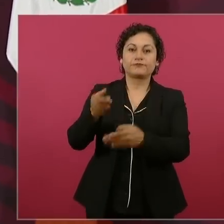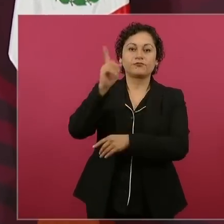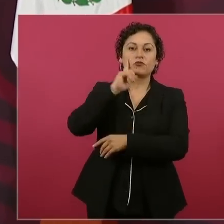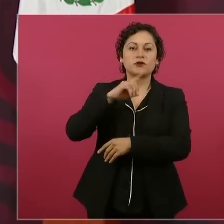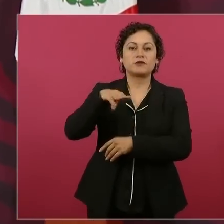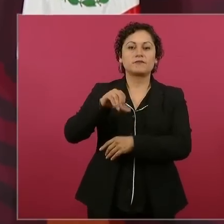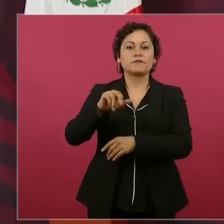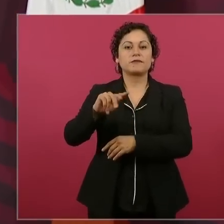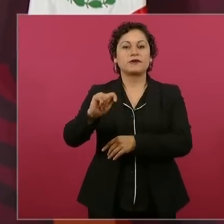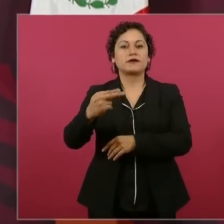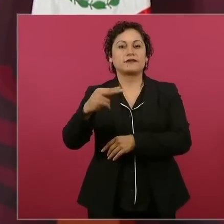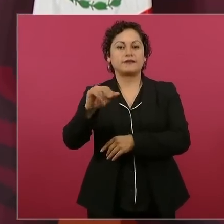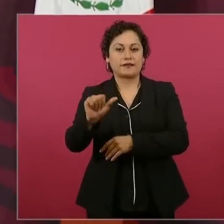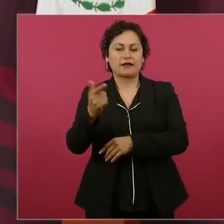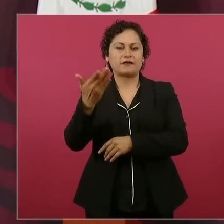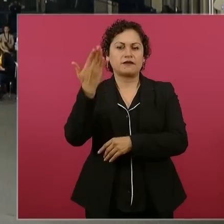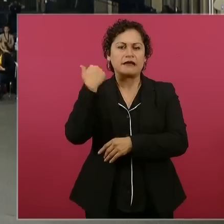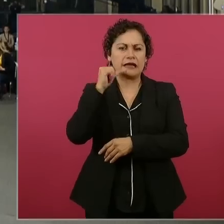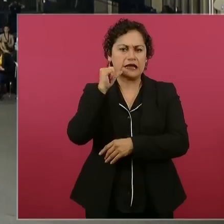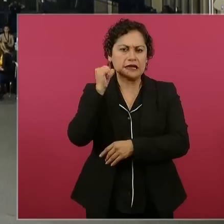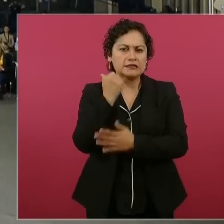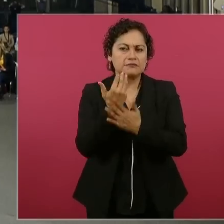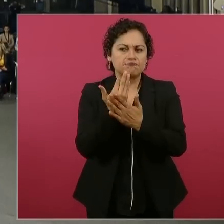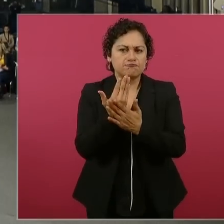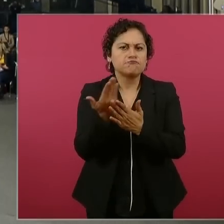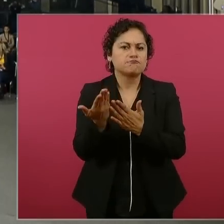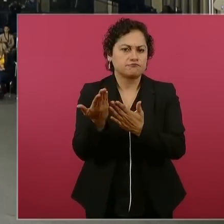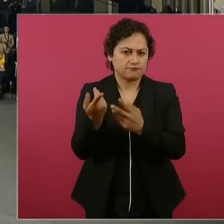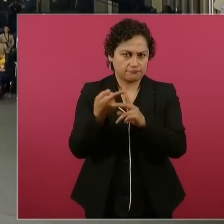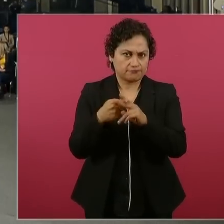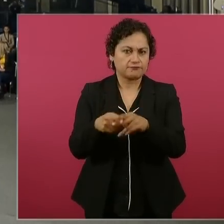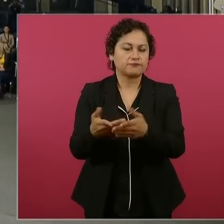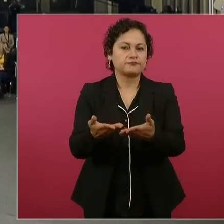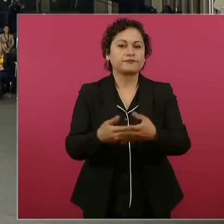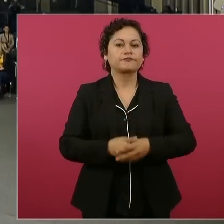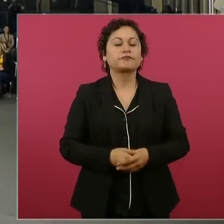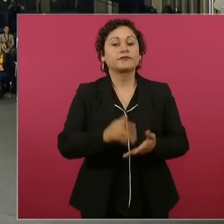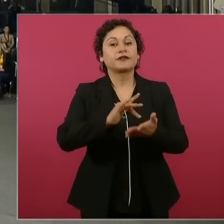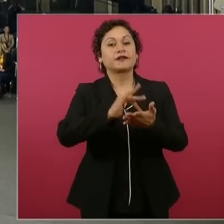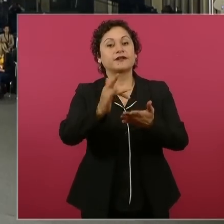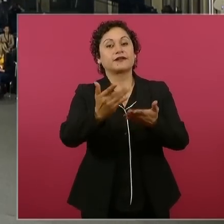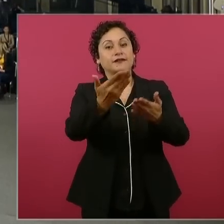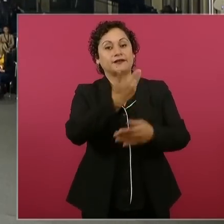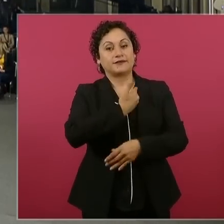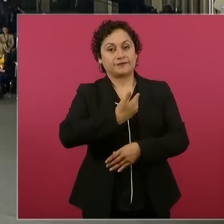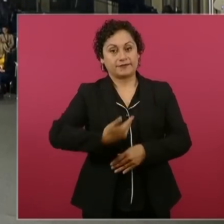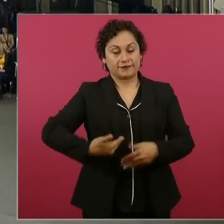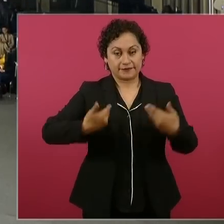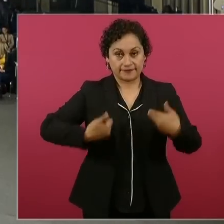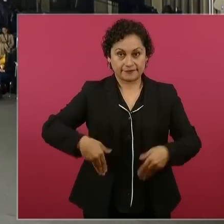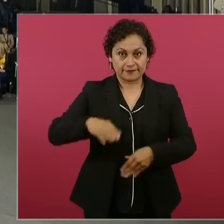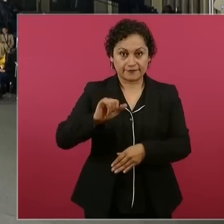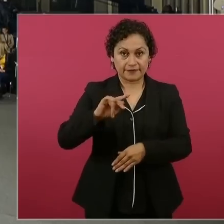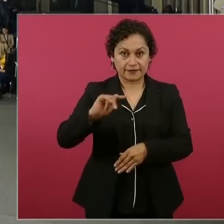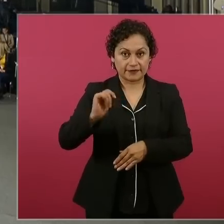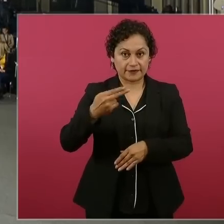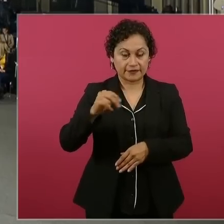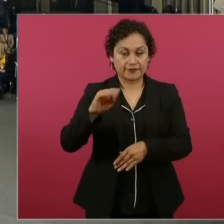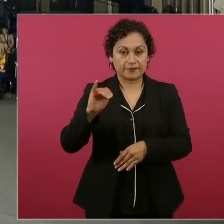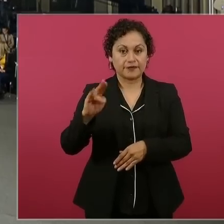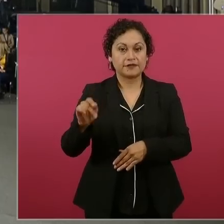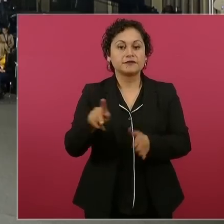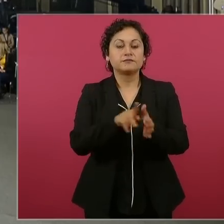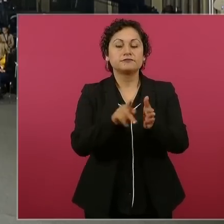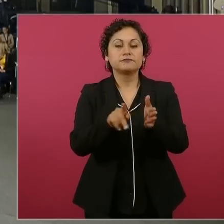que está pendiente, nada más. Muchas gracias, señor presidente. Marta Obeso, de Esfera Noticias y de la